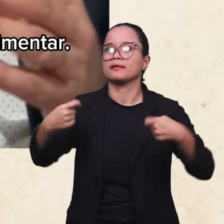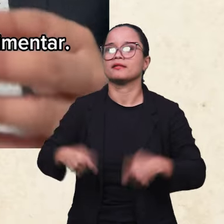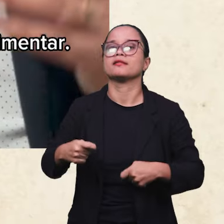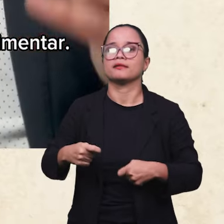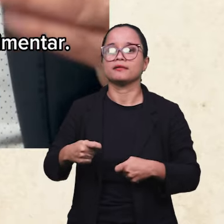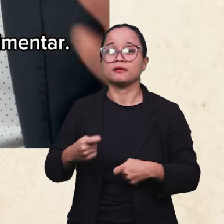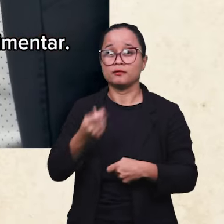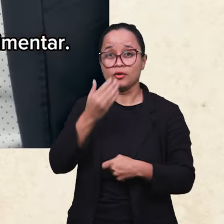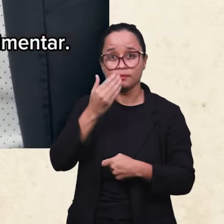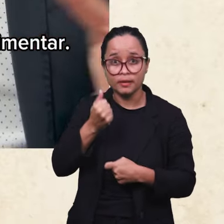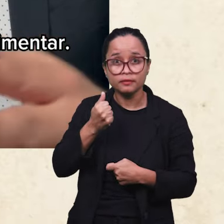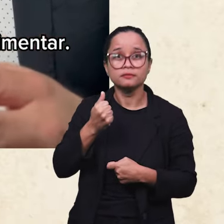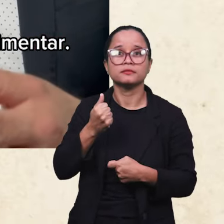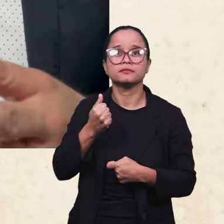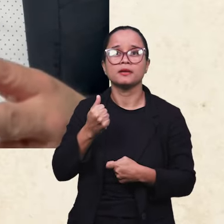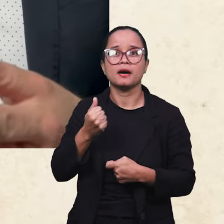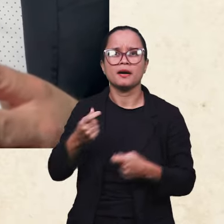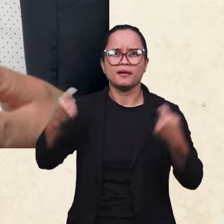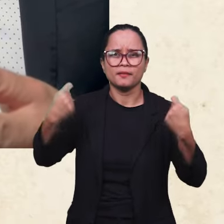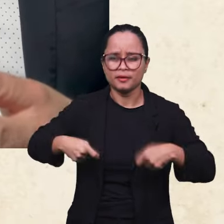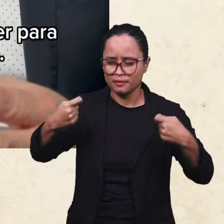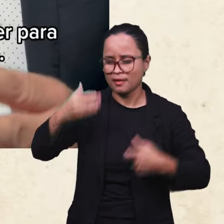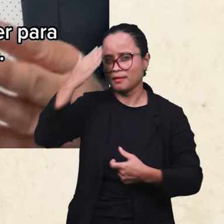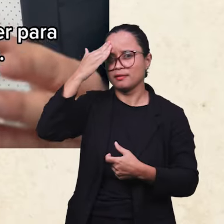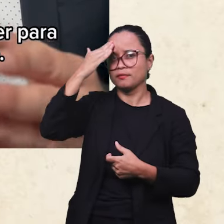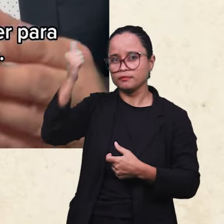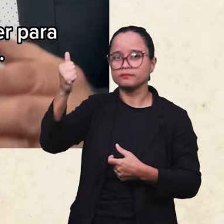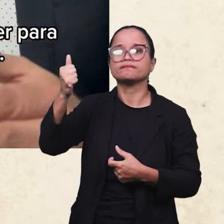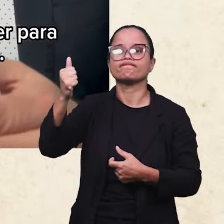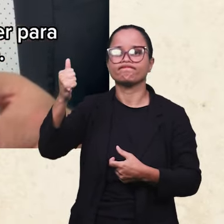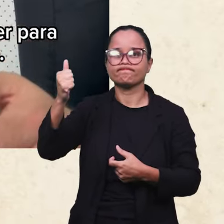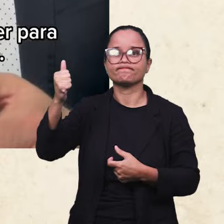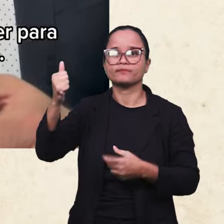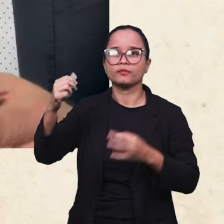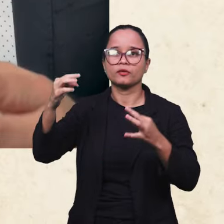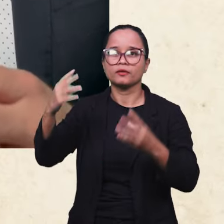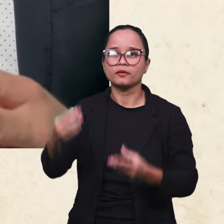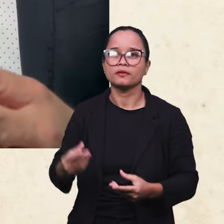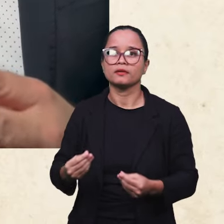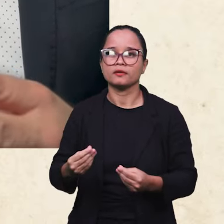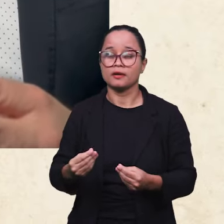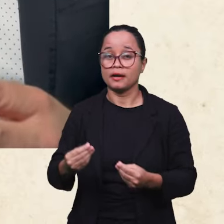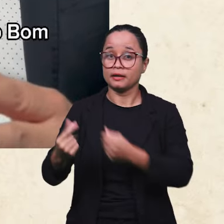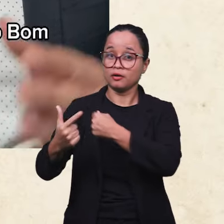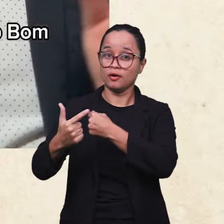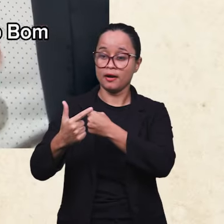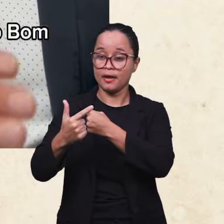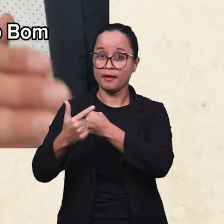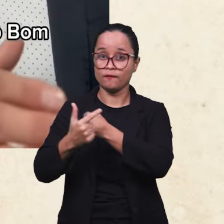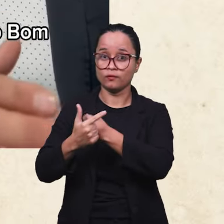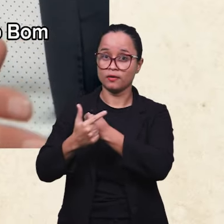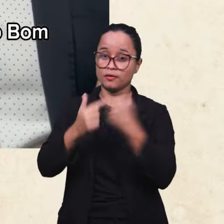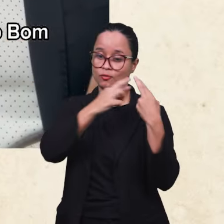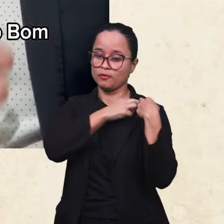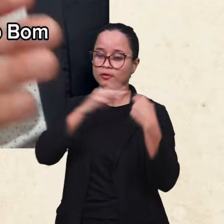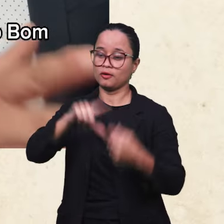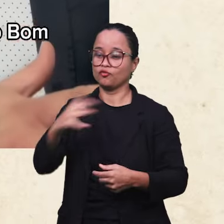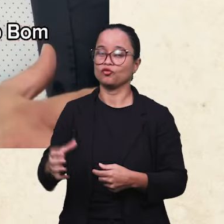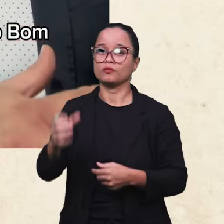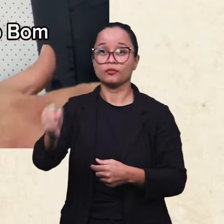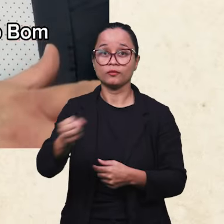La oveja necesita de alimentarse. La oveja necesita saber a dónde va. Y esa es